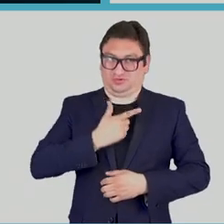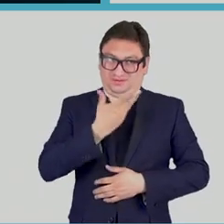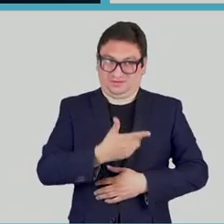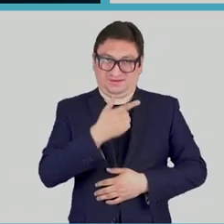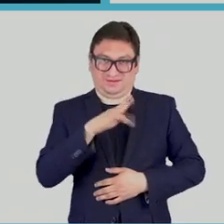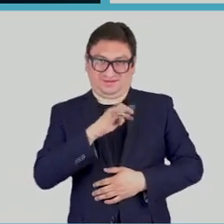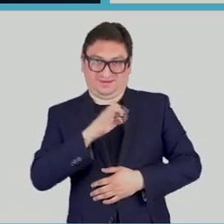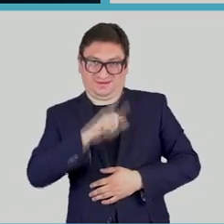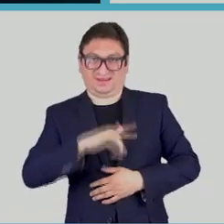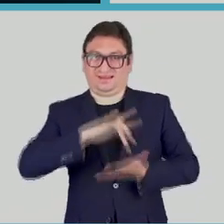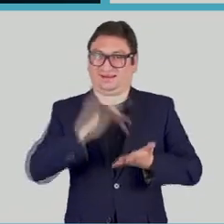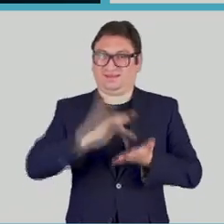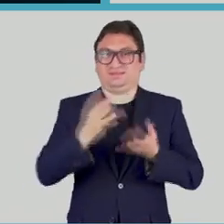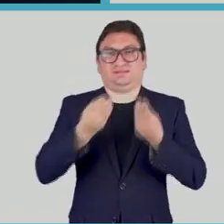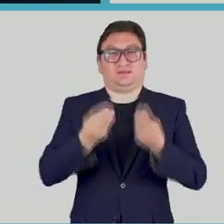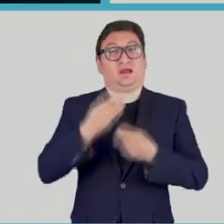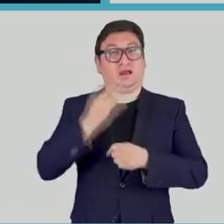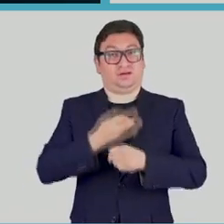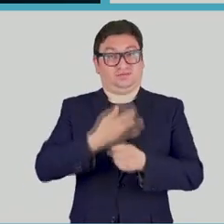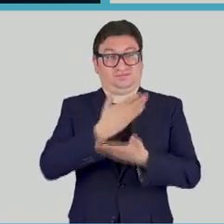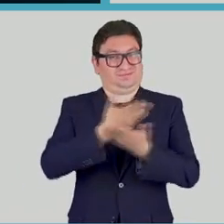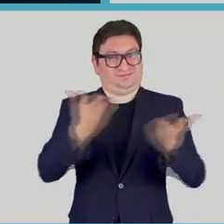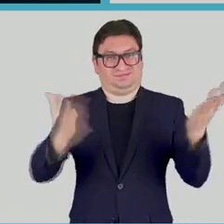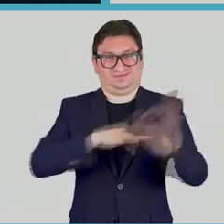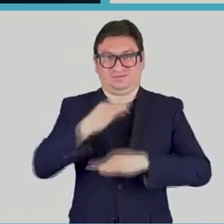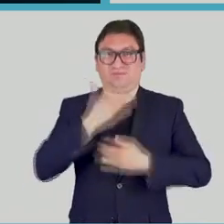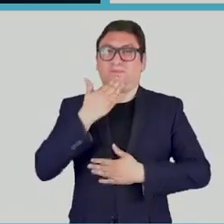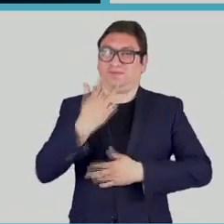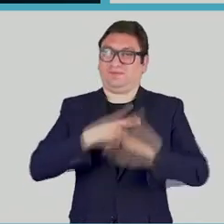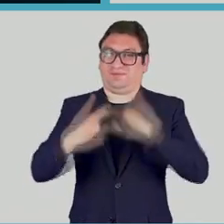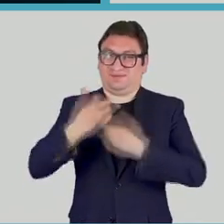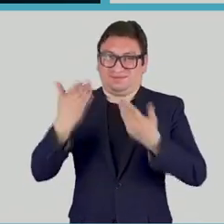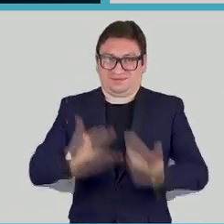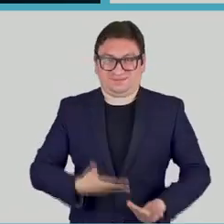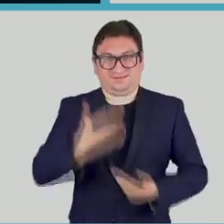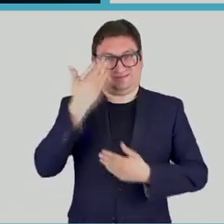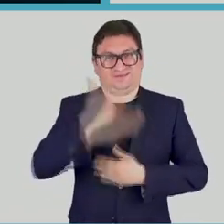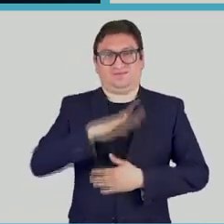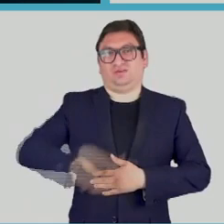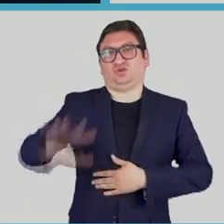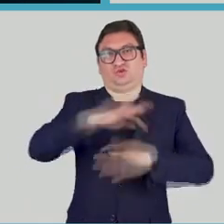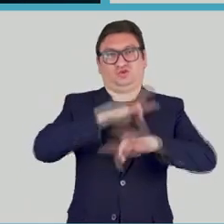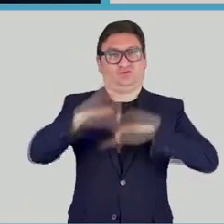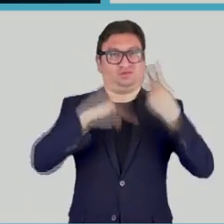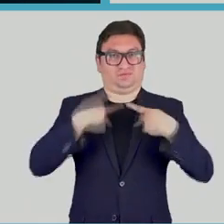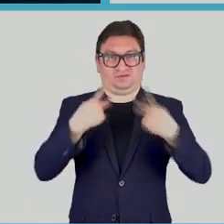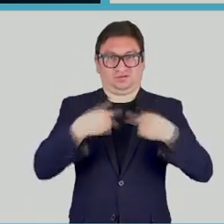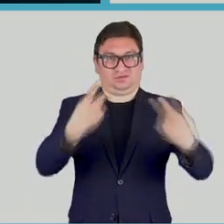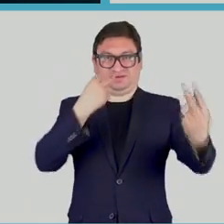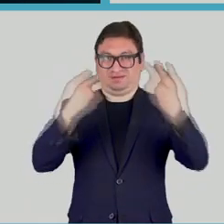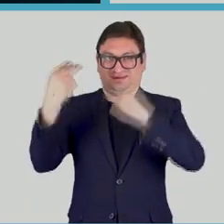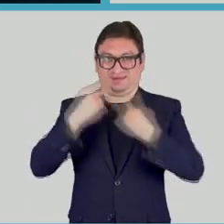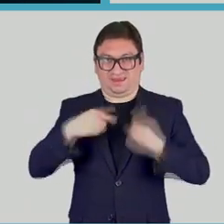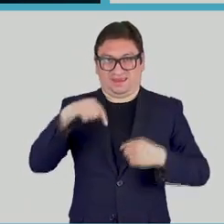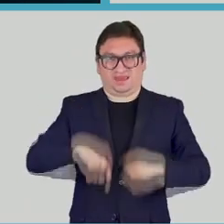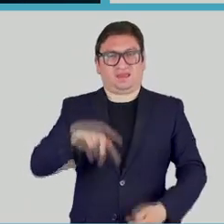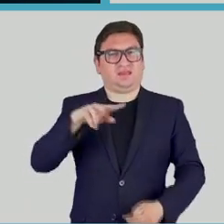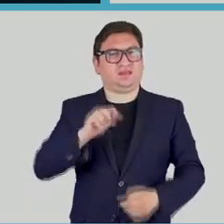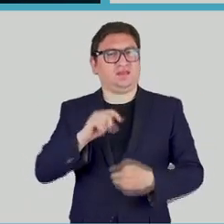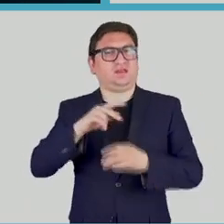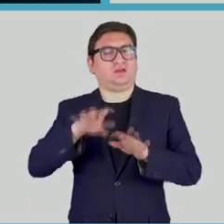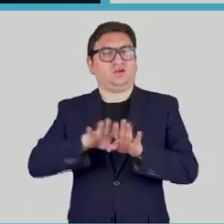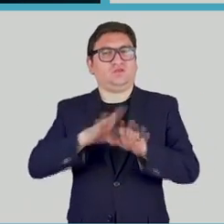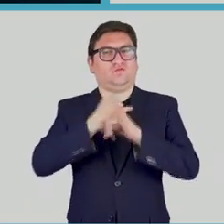Gabriel muchísimas gracias y le damos a usted la más cordial bienvenida como las audiencias de este programa para